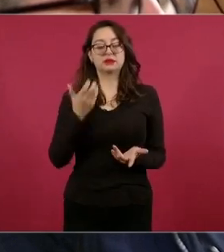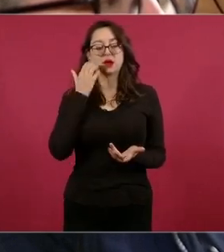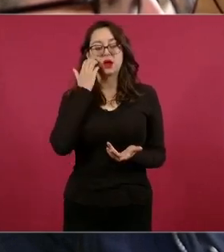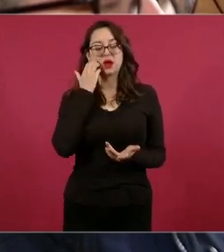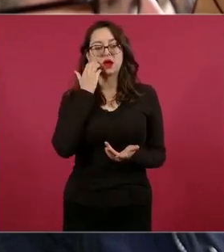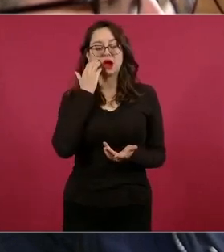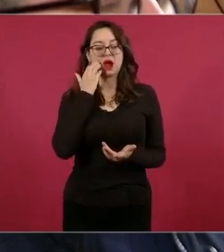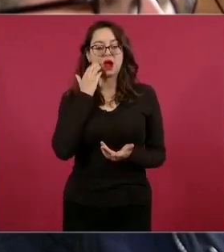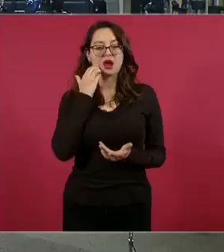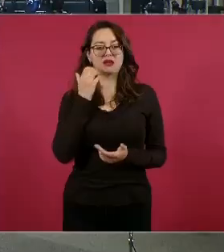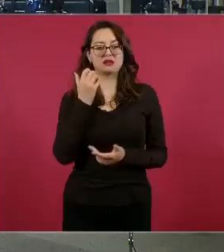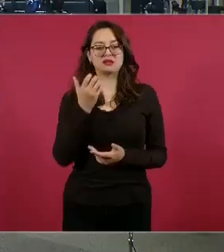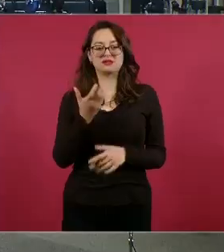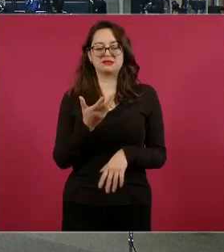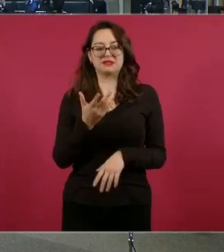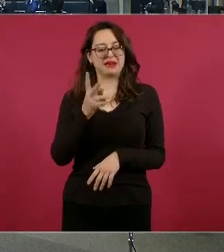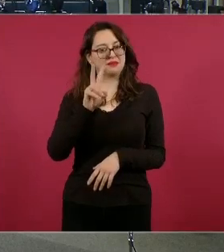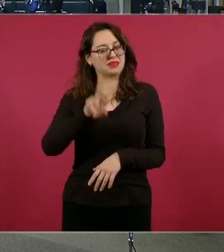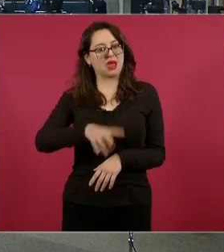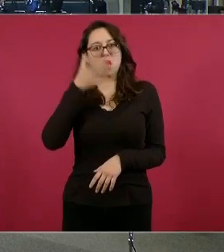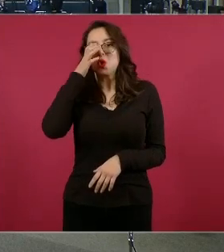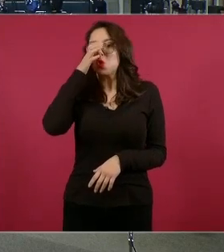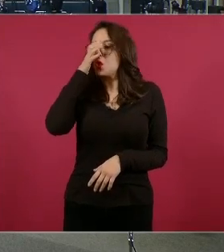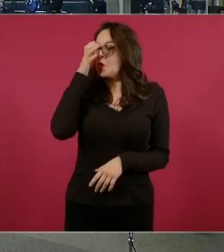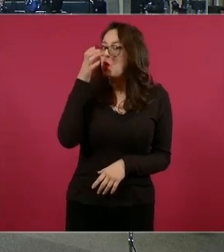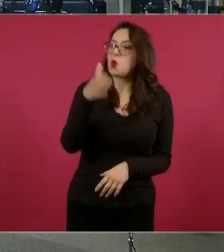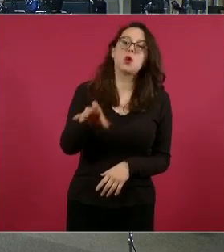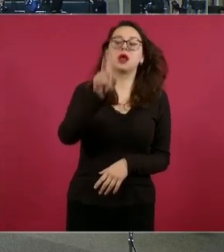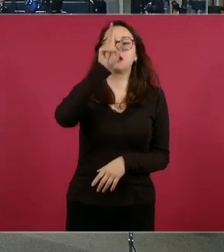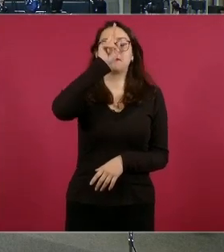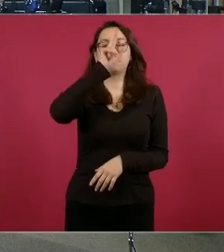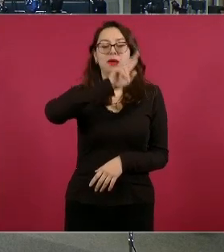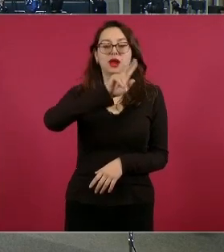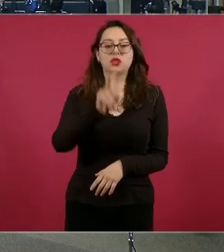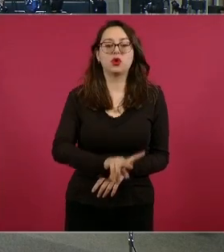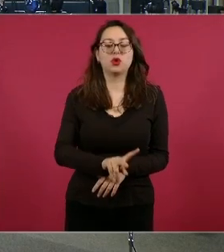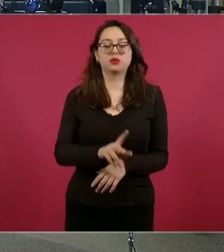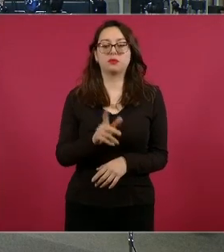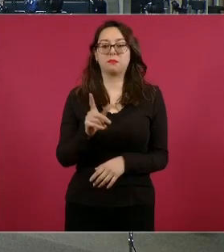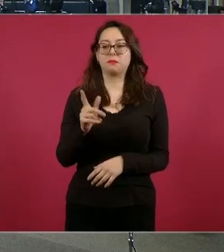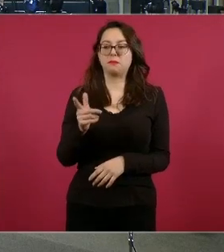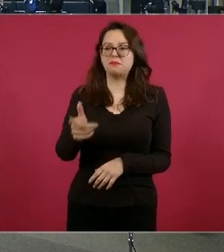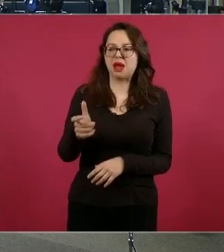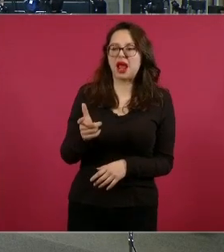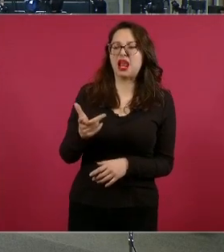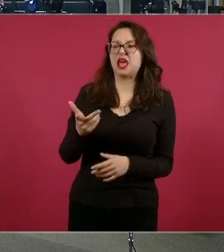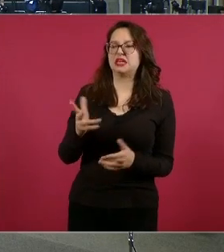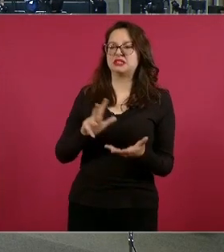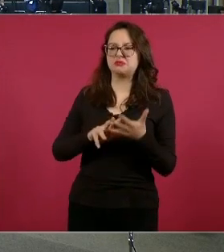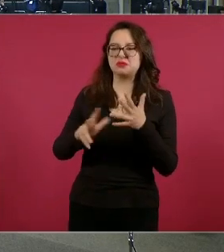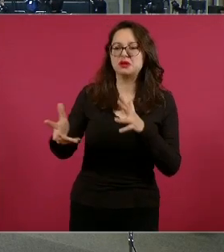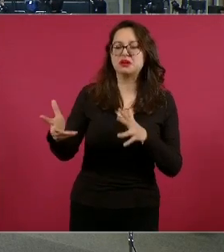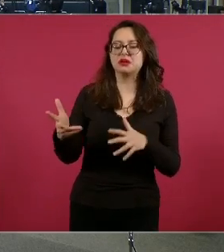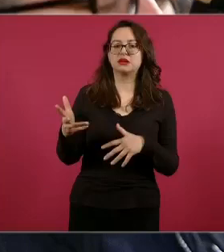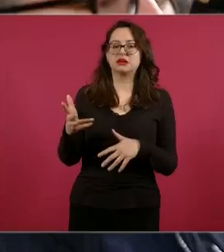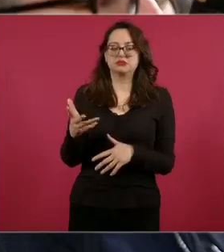de ejecuciones muy, muy, muy, muy fuertes, más allá de las balas, más allá, en fin, violentas, violentas. ¿Qué va a hacer el